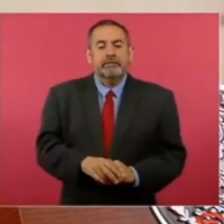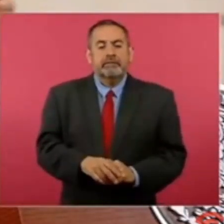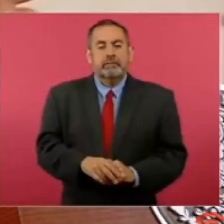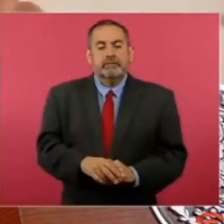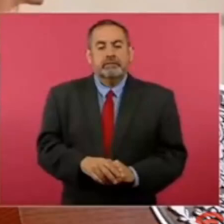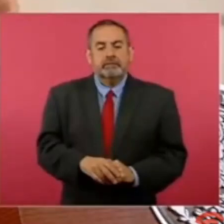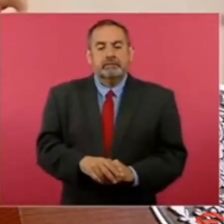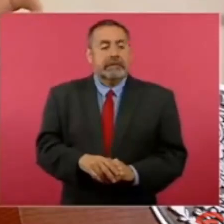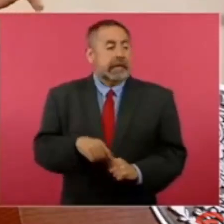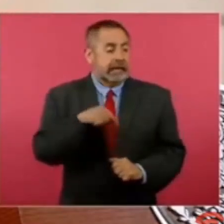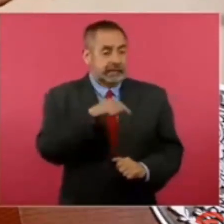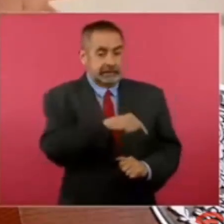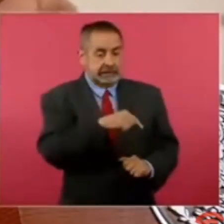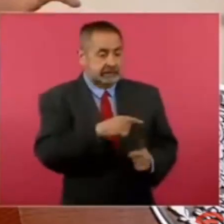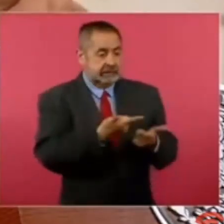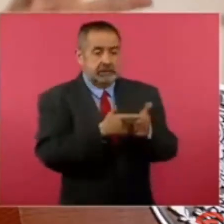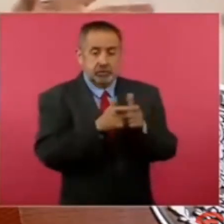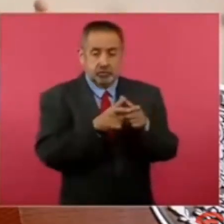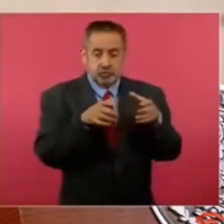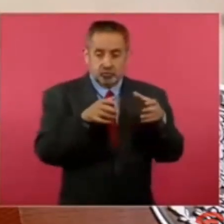Aquí hay una clase media más